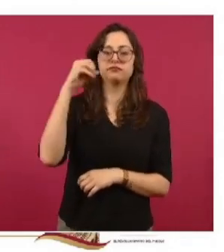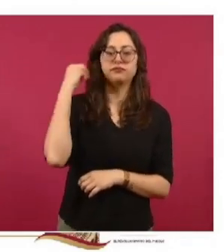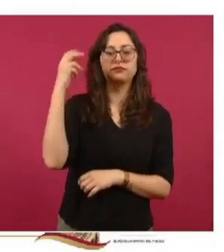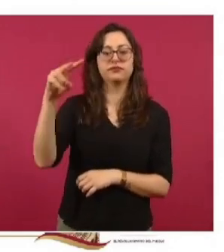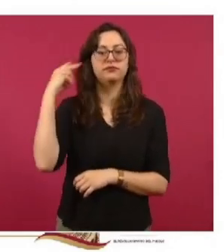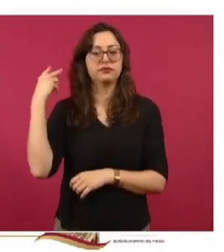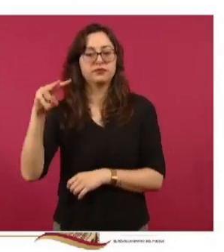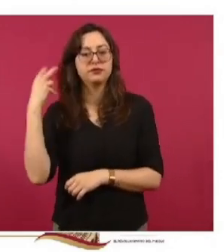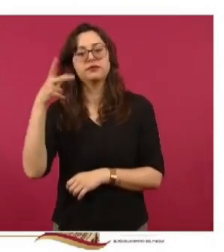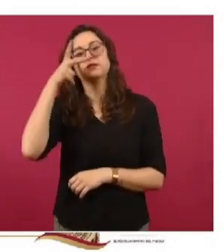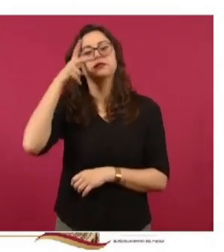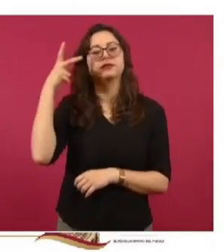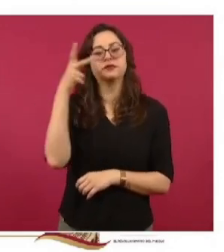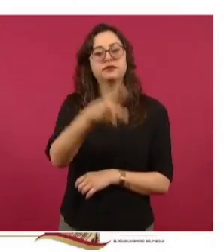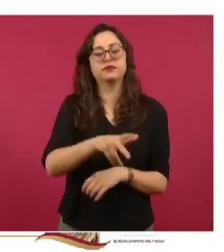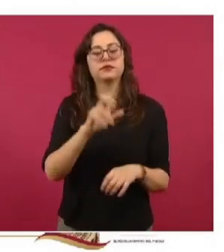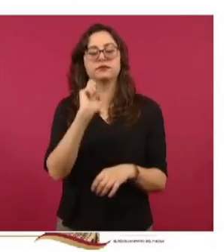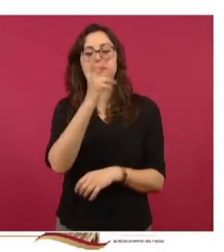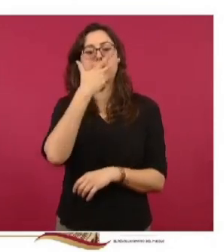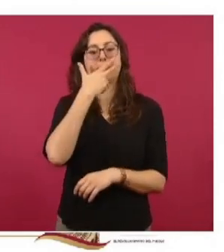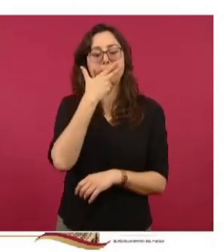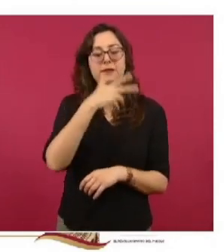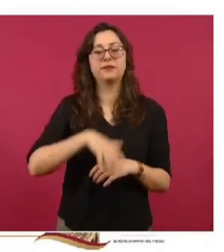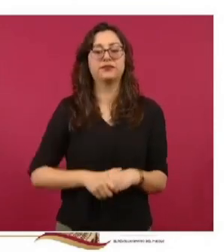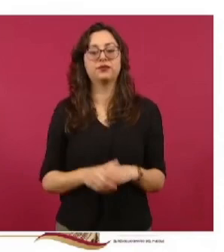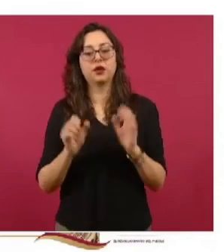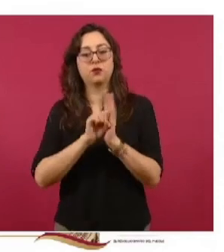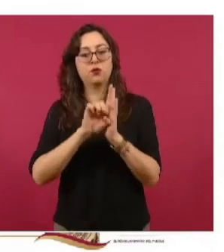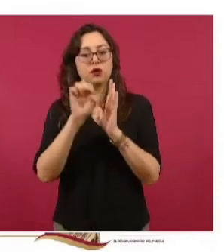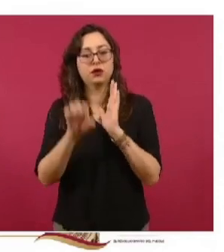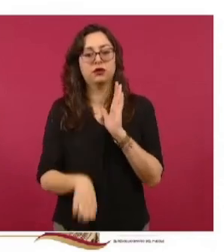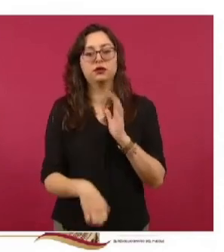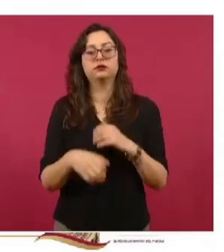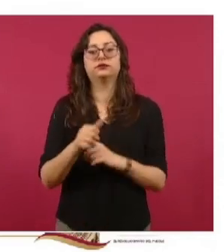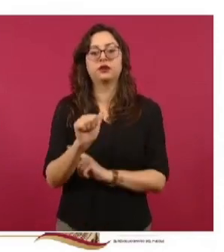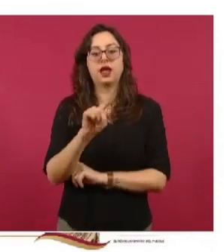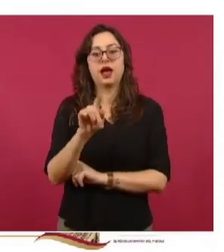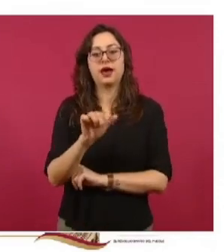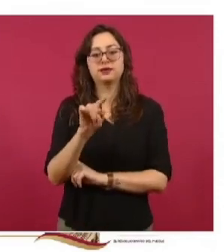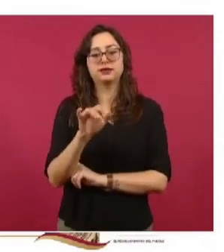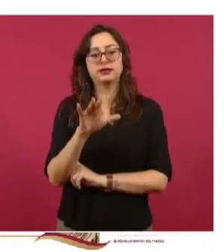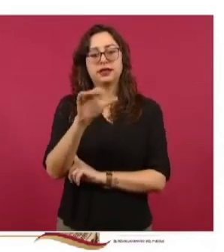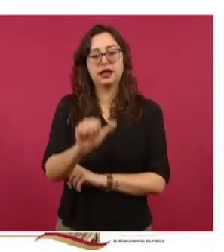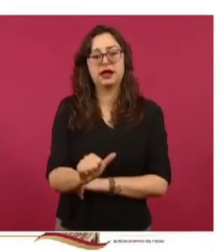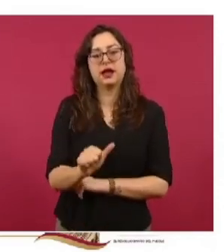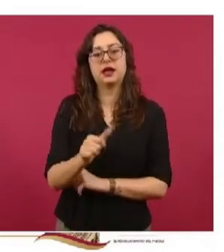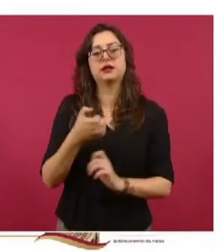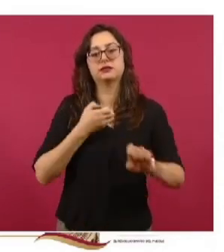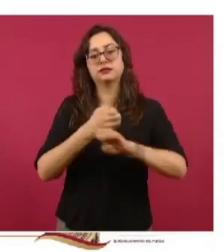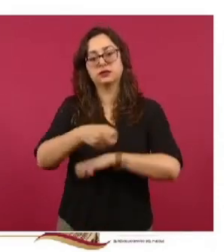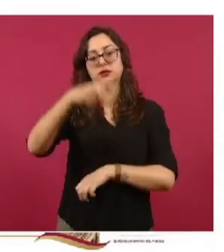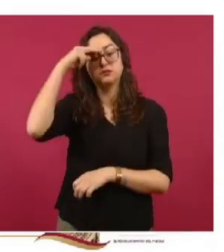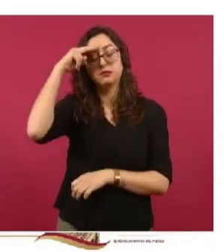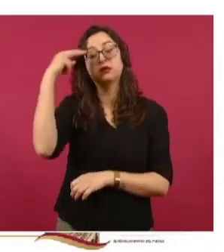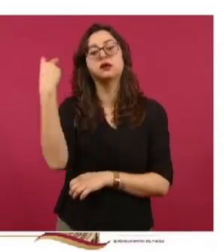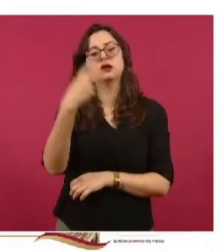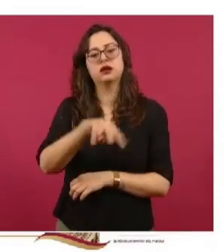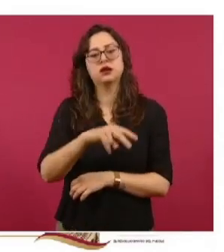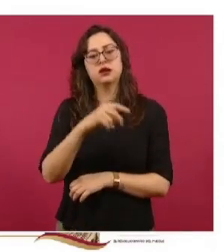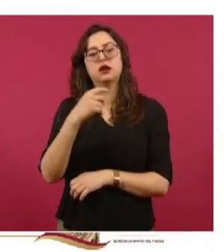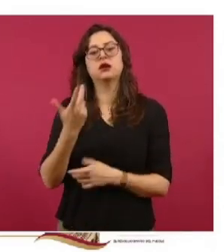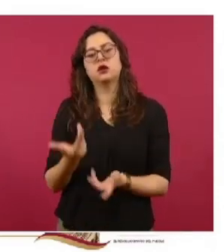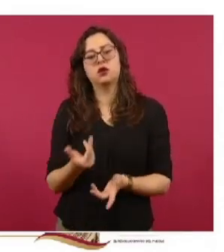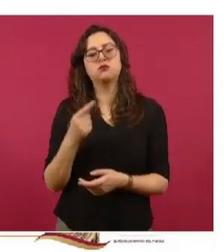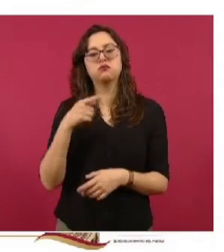Veracruz, en Hidalgo y en Chihuahua. Un ejemplo de ello, Azteca Gas, en Atizapán, en el Estado de México,